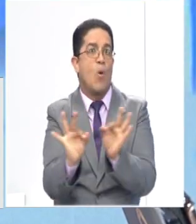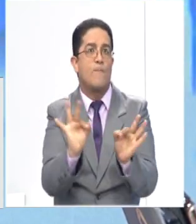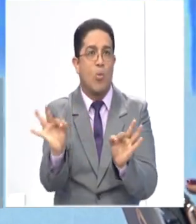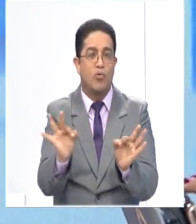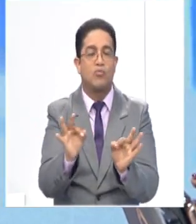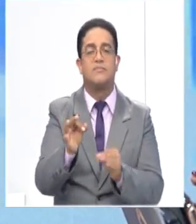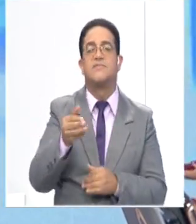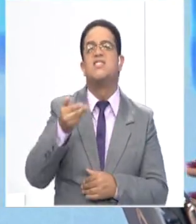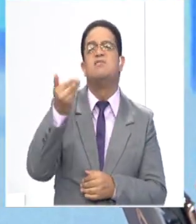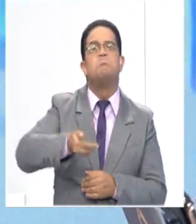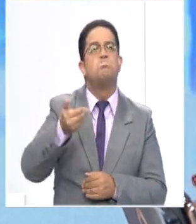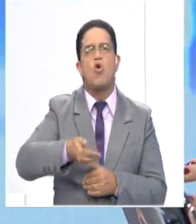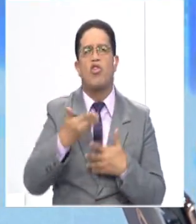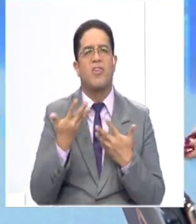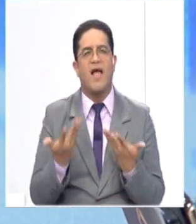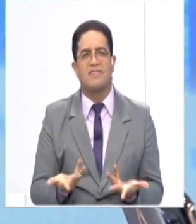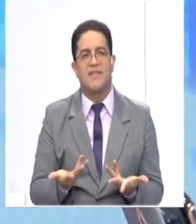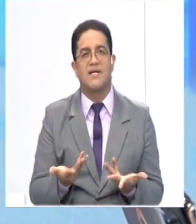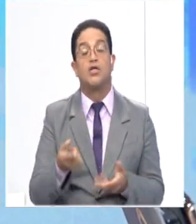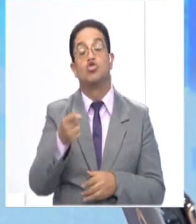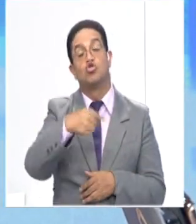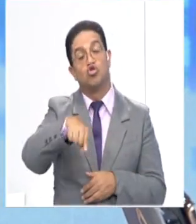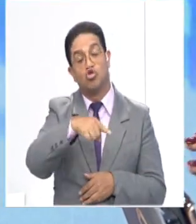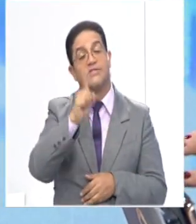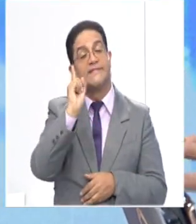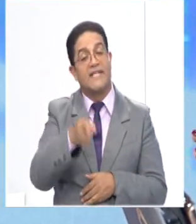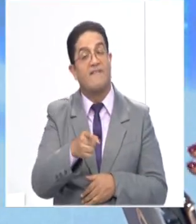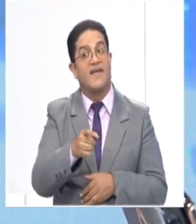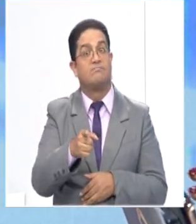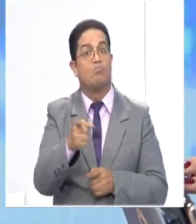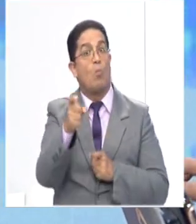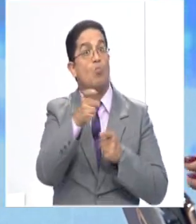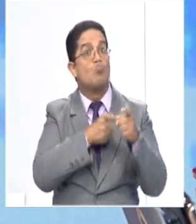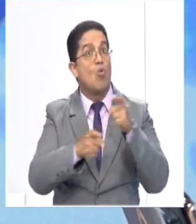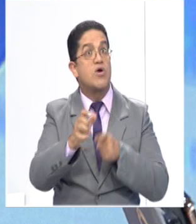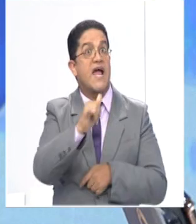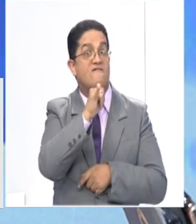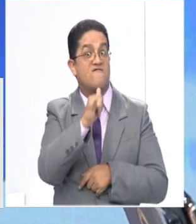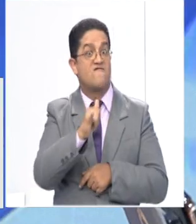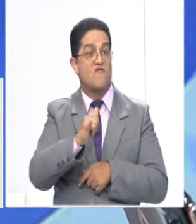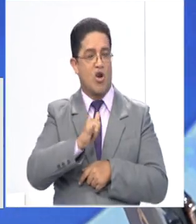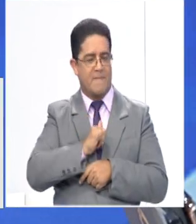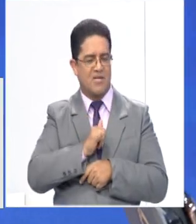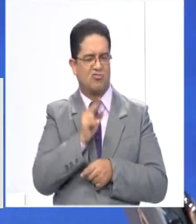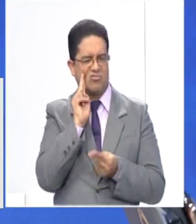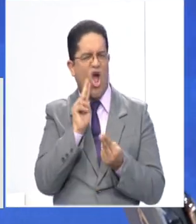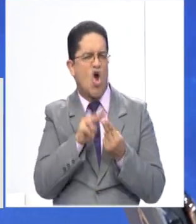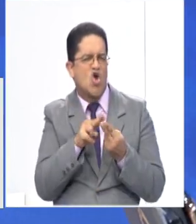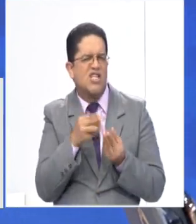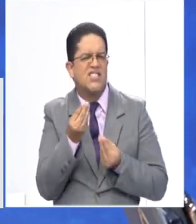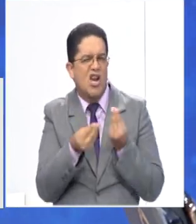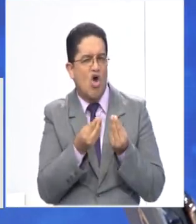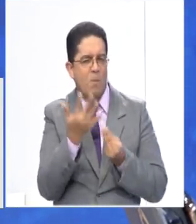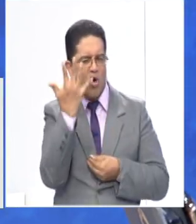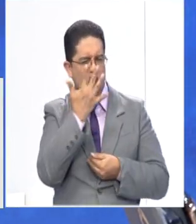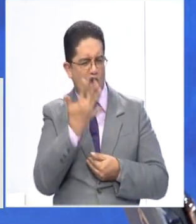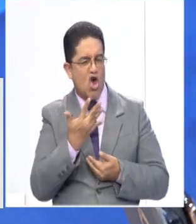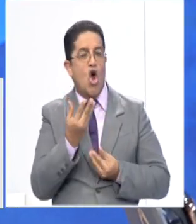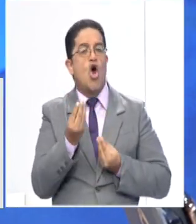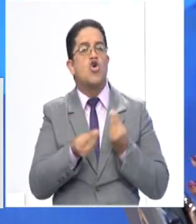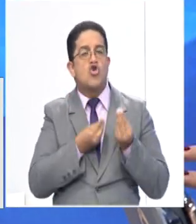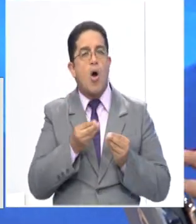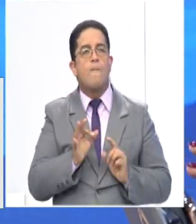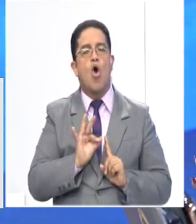esta etapa de la enfermedad es que debemos informarnos para nosotros poder conocer cuáles son las manifestaciones clínicas, cómo se contagia